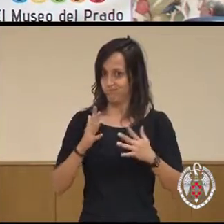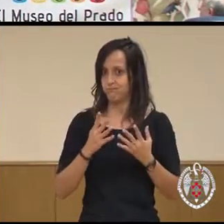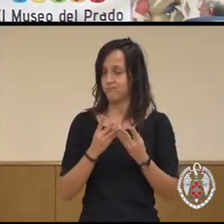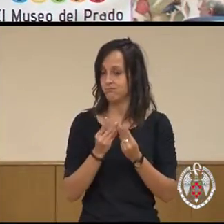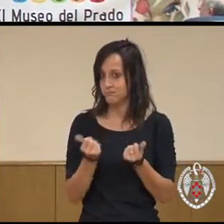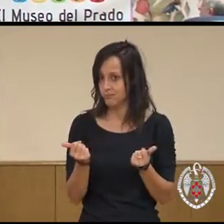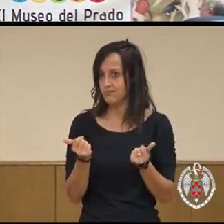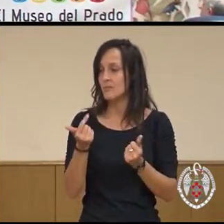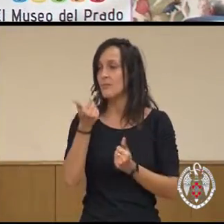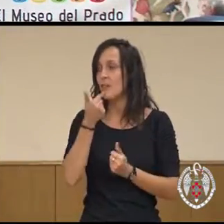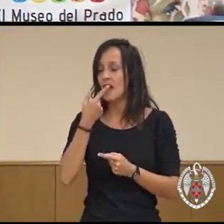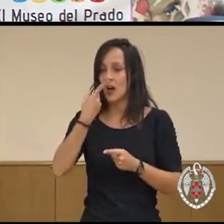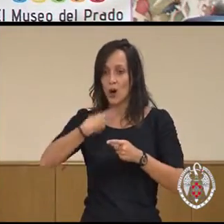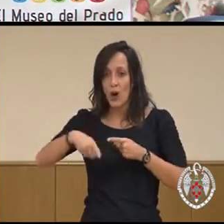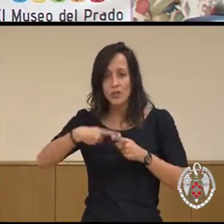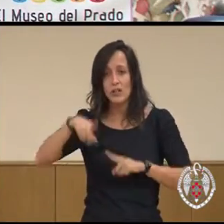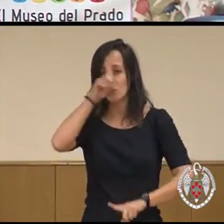derrumbamientos